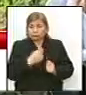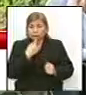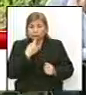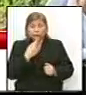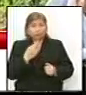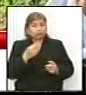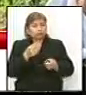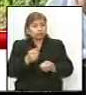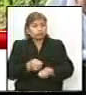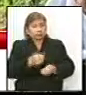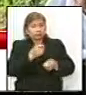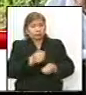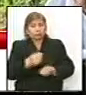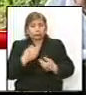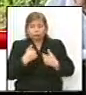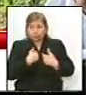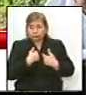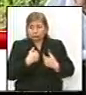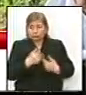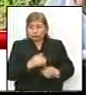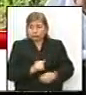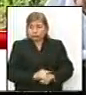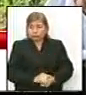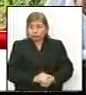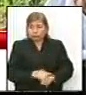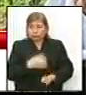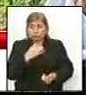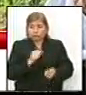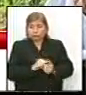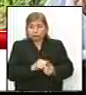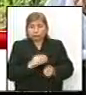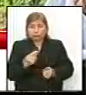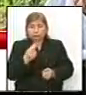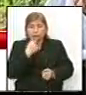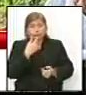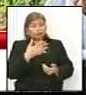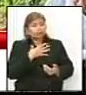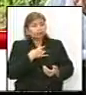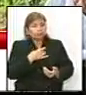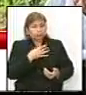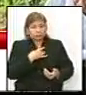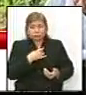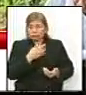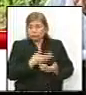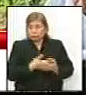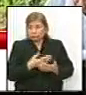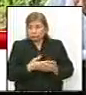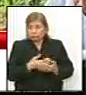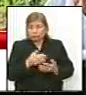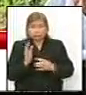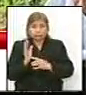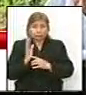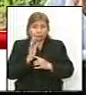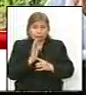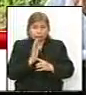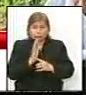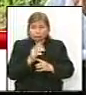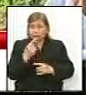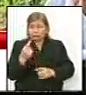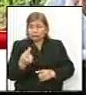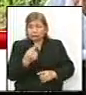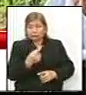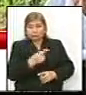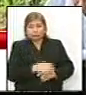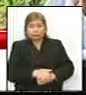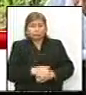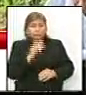se tiene que trabajar obviamente en una mesa de trabajo, es un tema muy complejo. Y nos gustaría que estén realmente los representantes de cada sector para